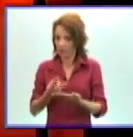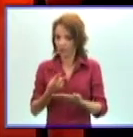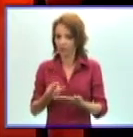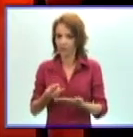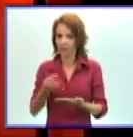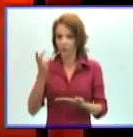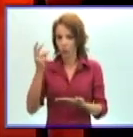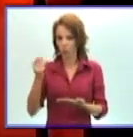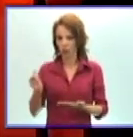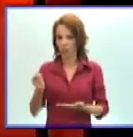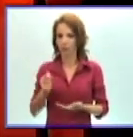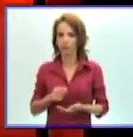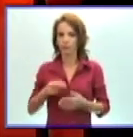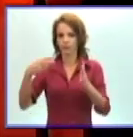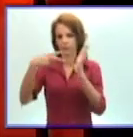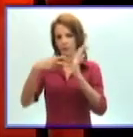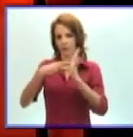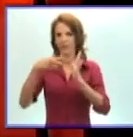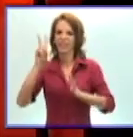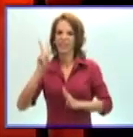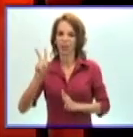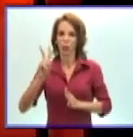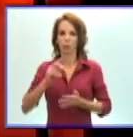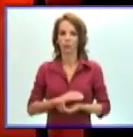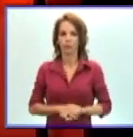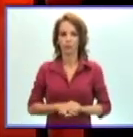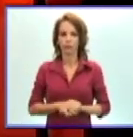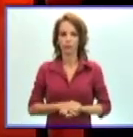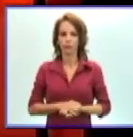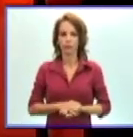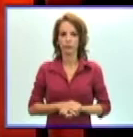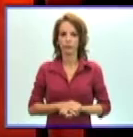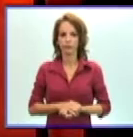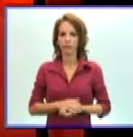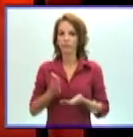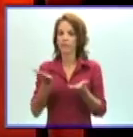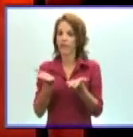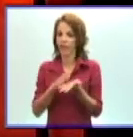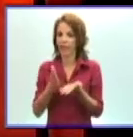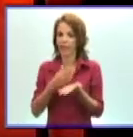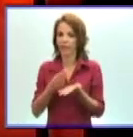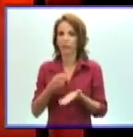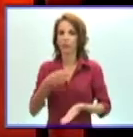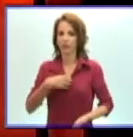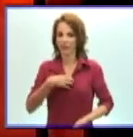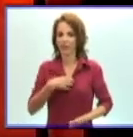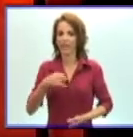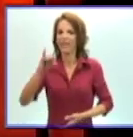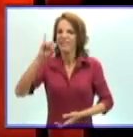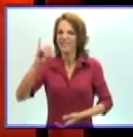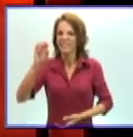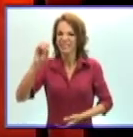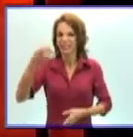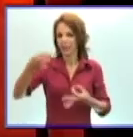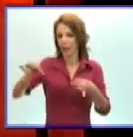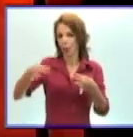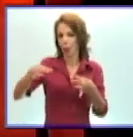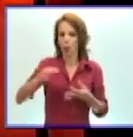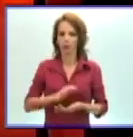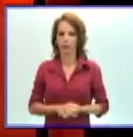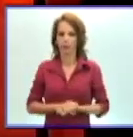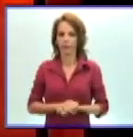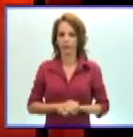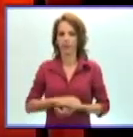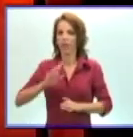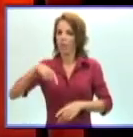sumé. Me dio que el libro de texto tiene 60 hojas. Y posteriormente, ¿qué realicé? Bueno, cogí la